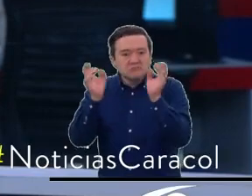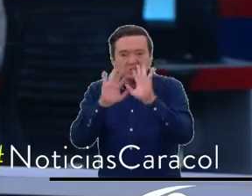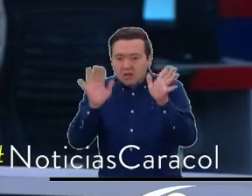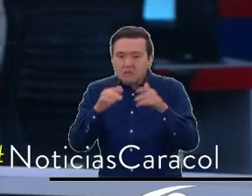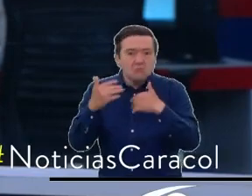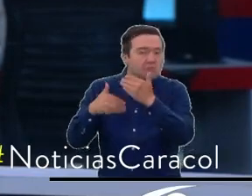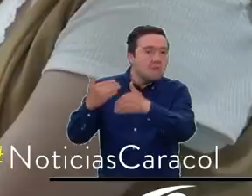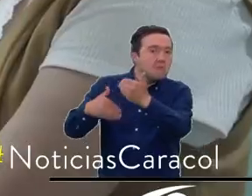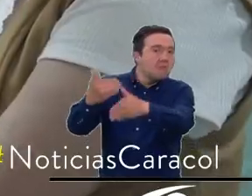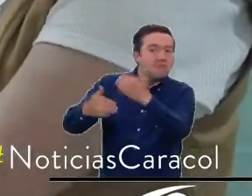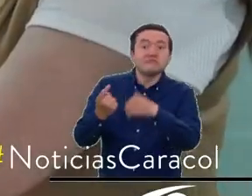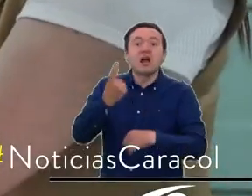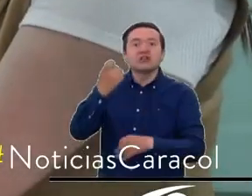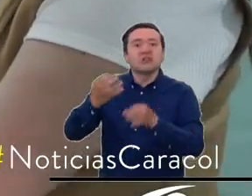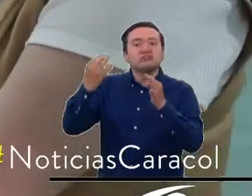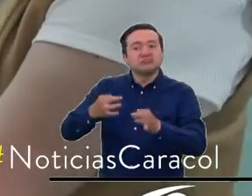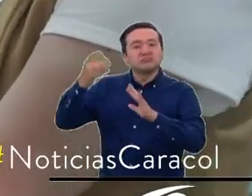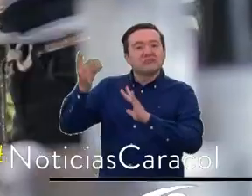historia.